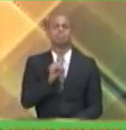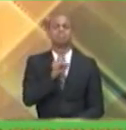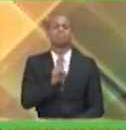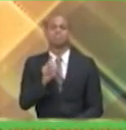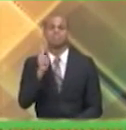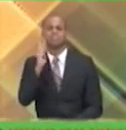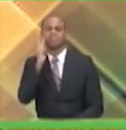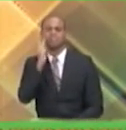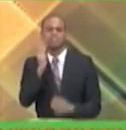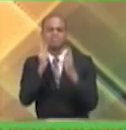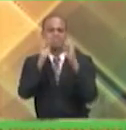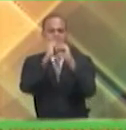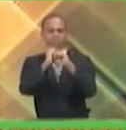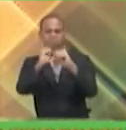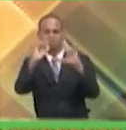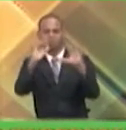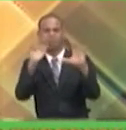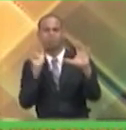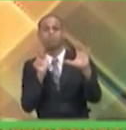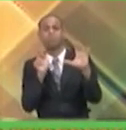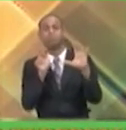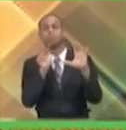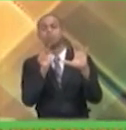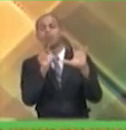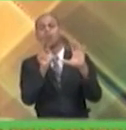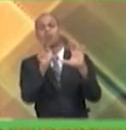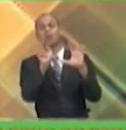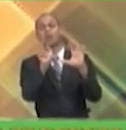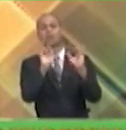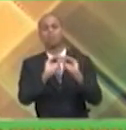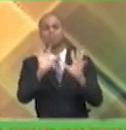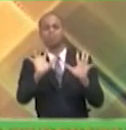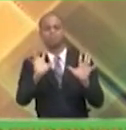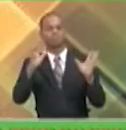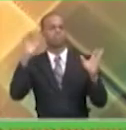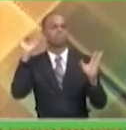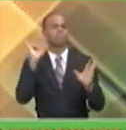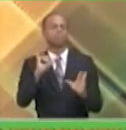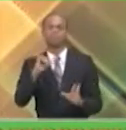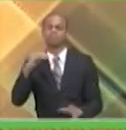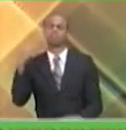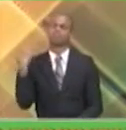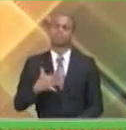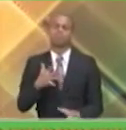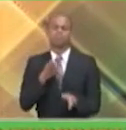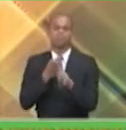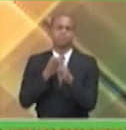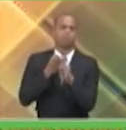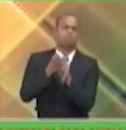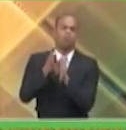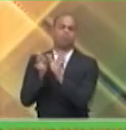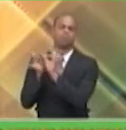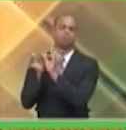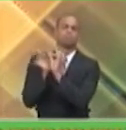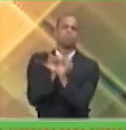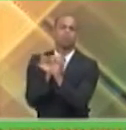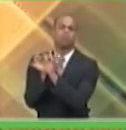puedo ver claramente, sé que has sido siempre fiel.